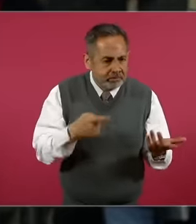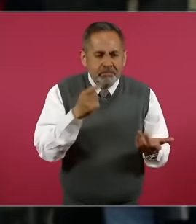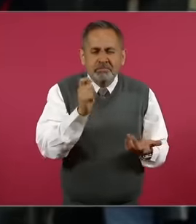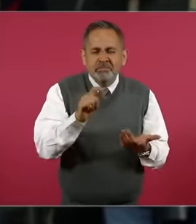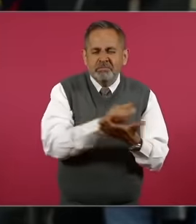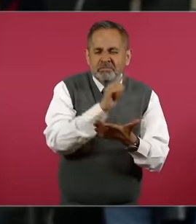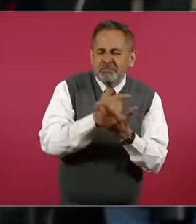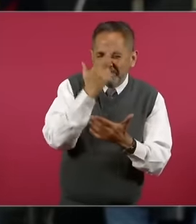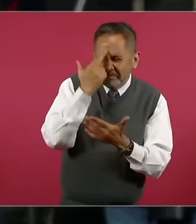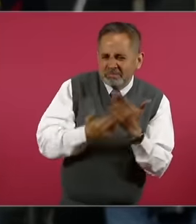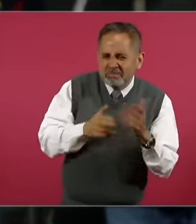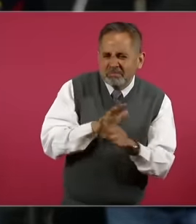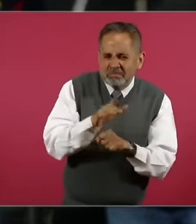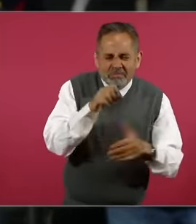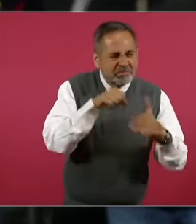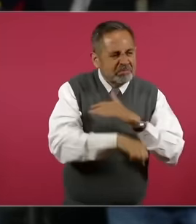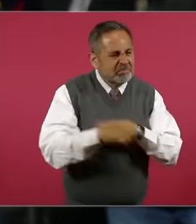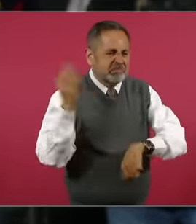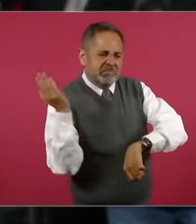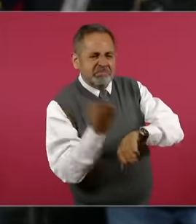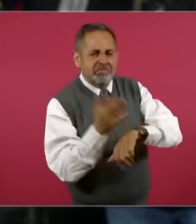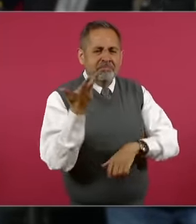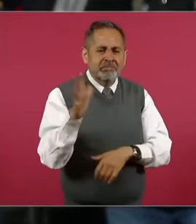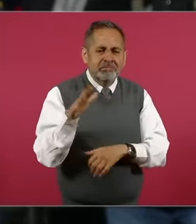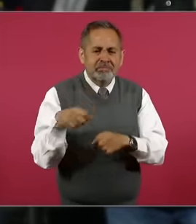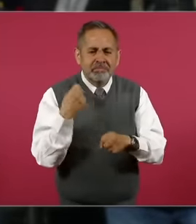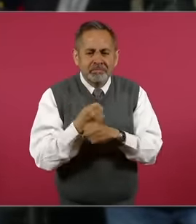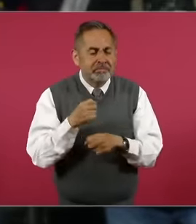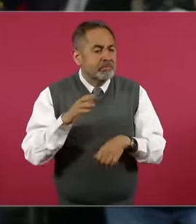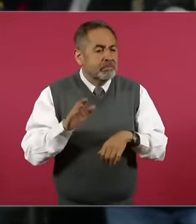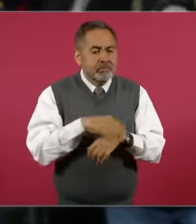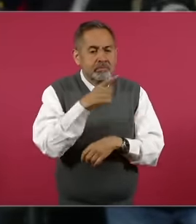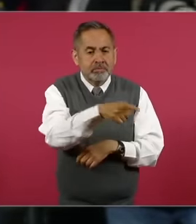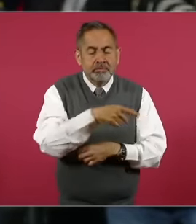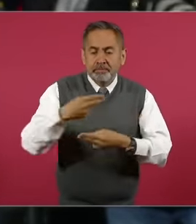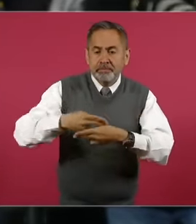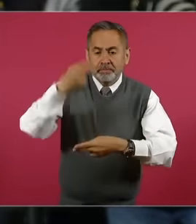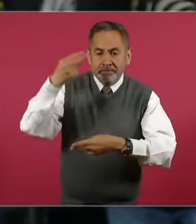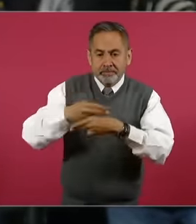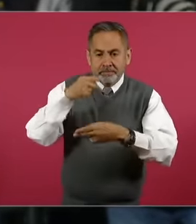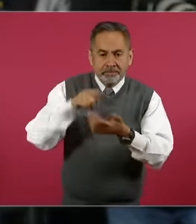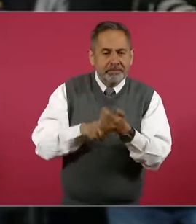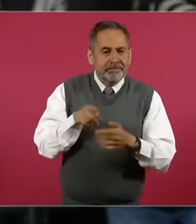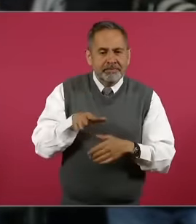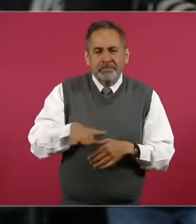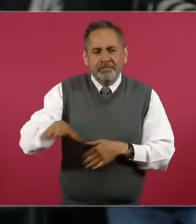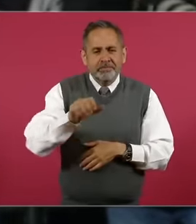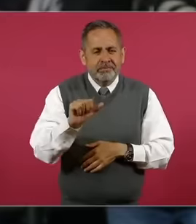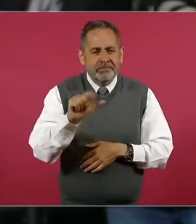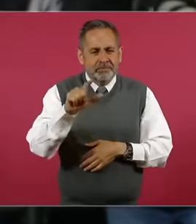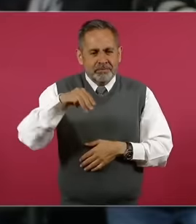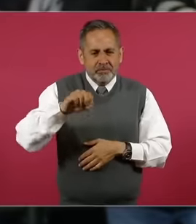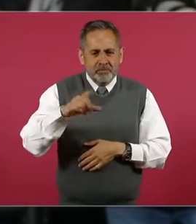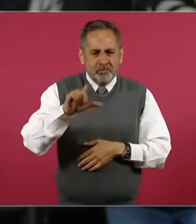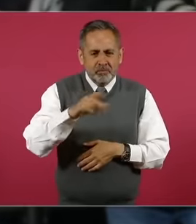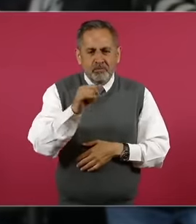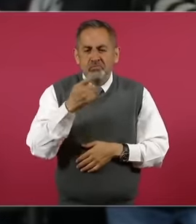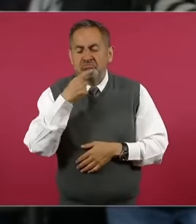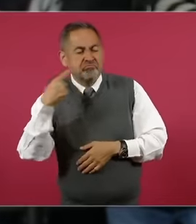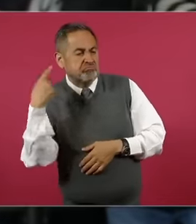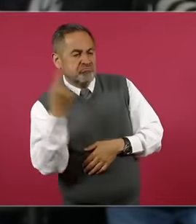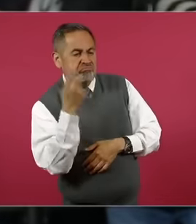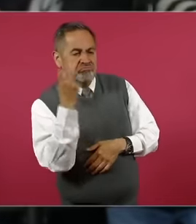delitos por los que está condenada a 10 años es en la caseta La Hortaliza, que está en Almoloya, donde se le acusa